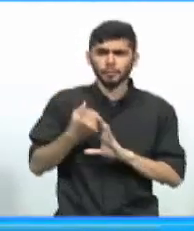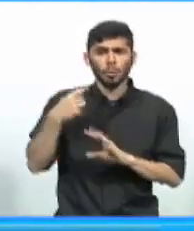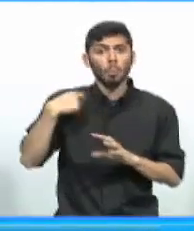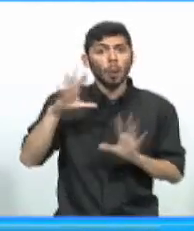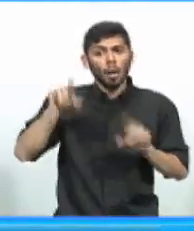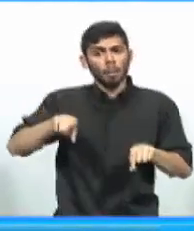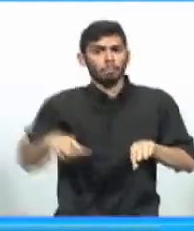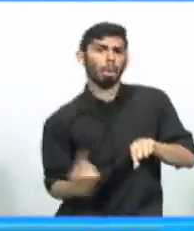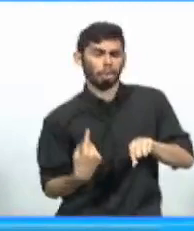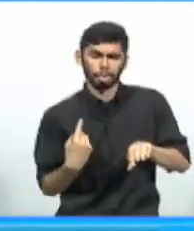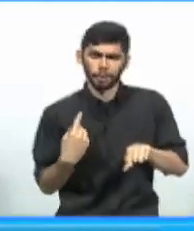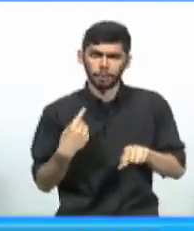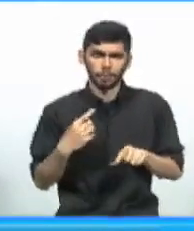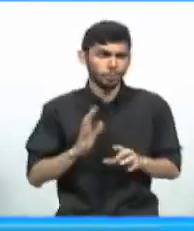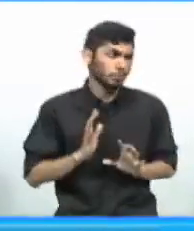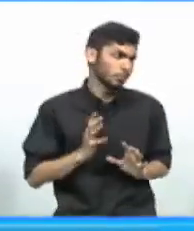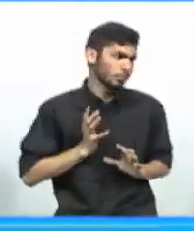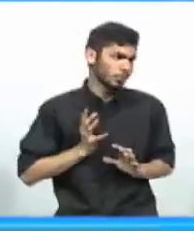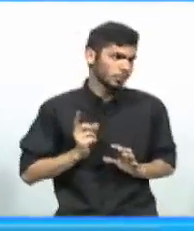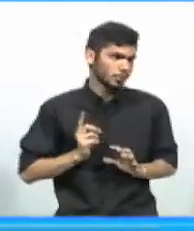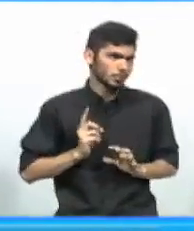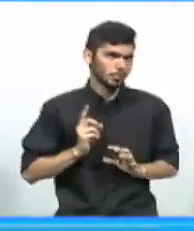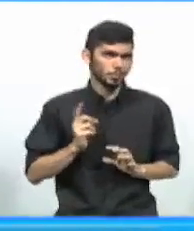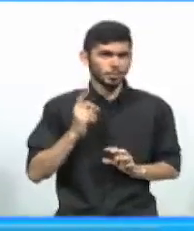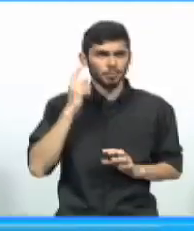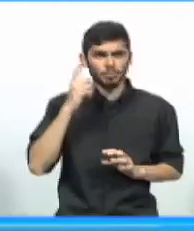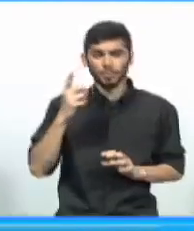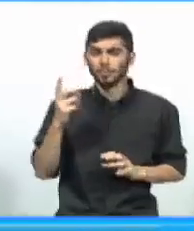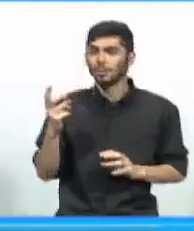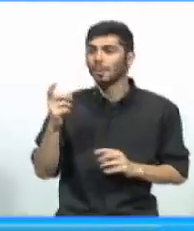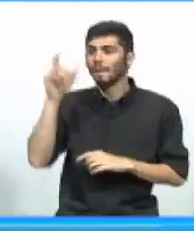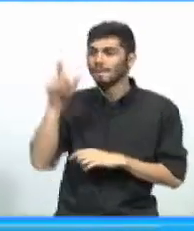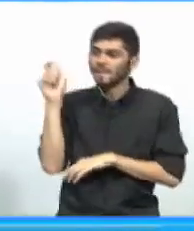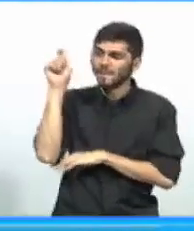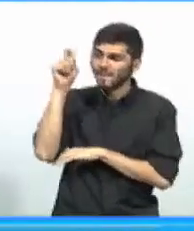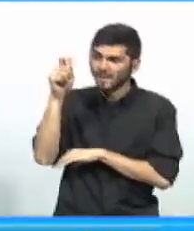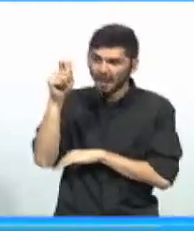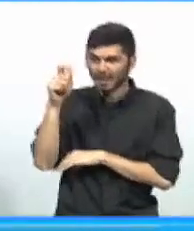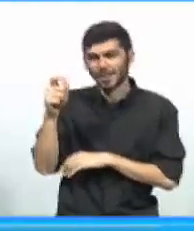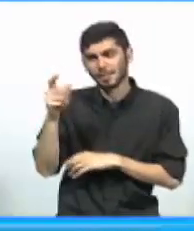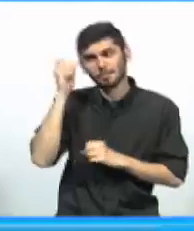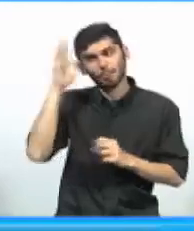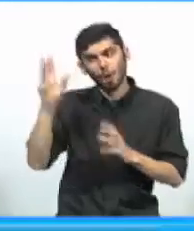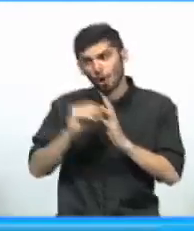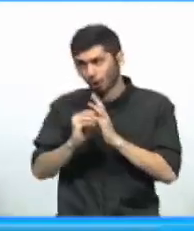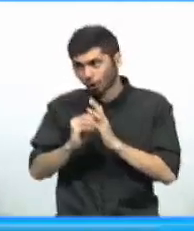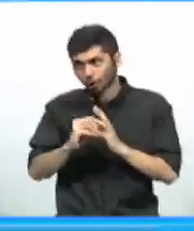tobillo. Ay, no me digas eso. Te has comido cosas peores que la parca, ¿no? Me he comido cada